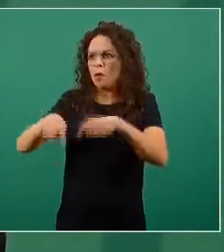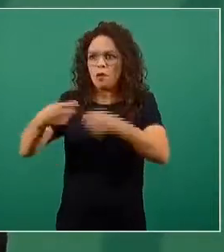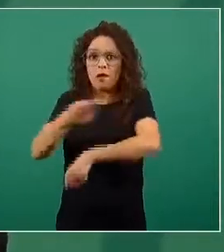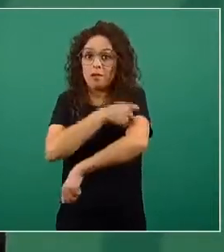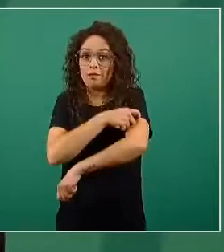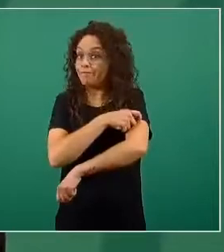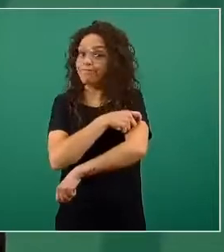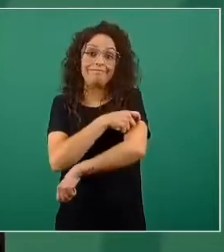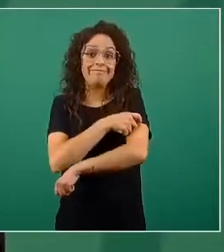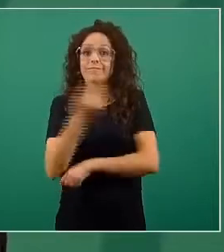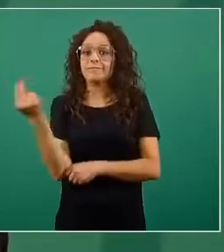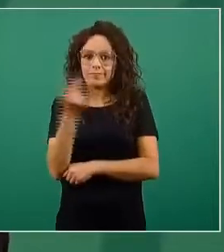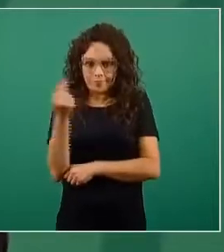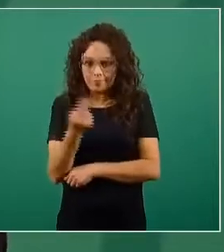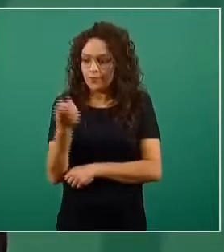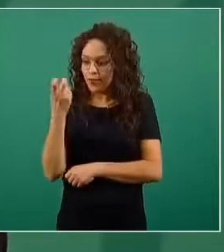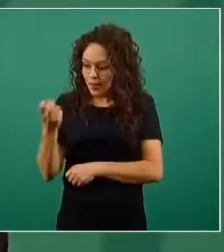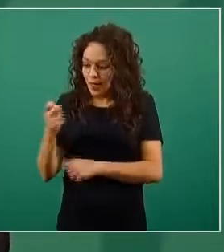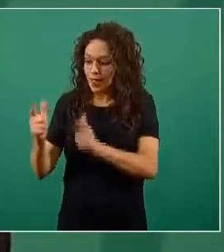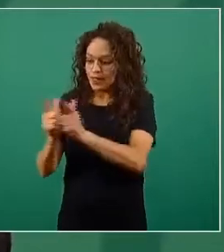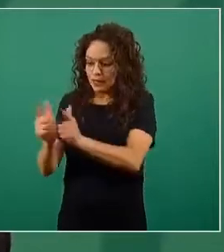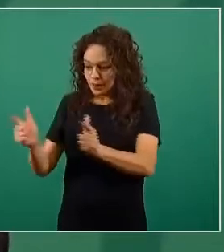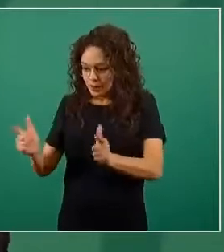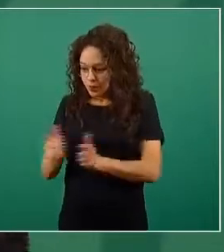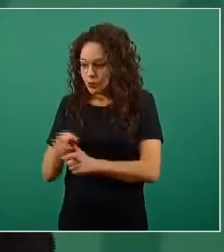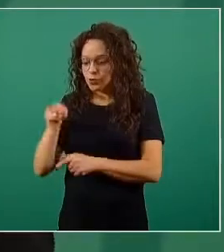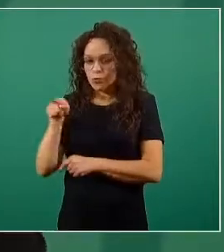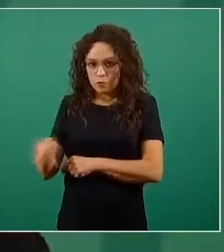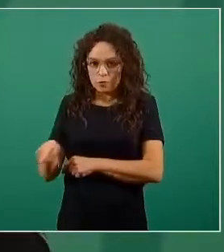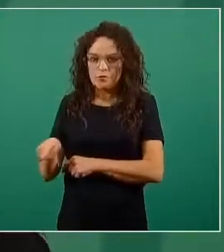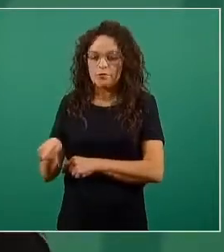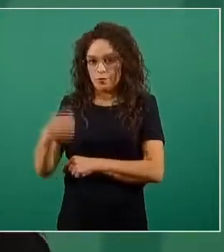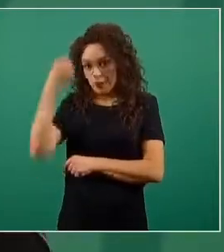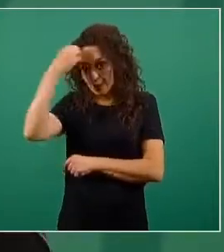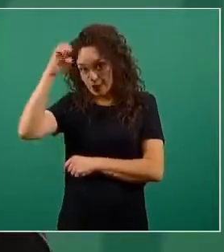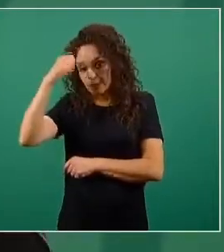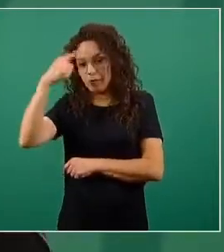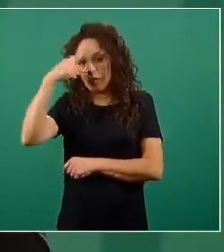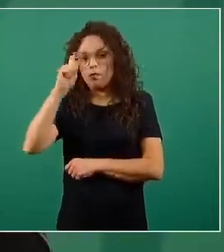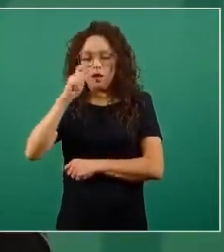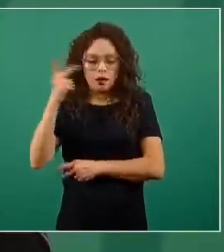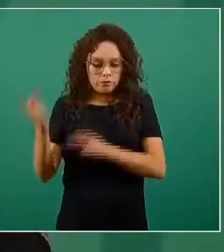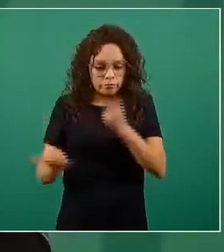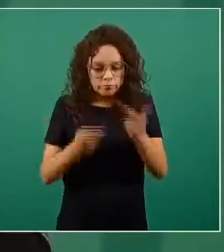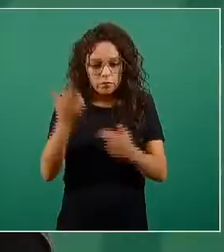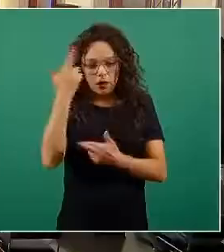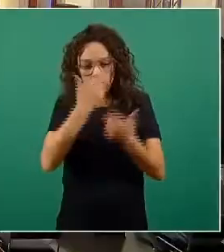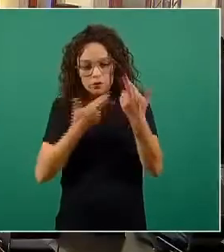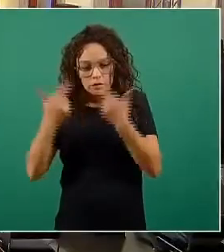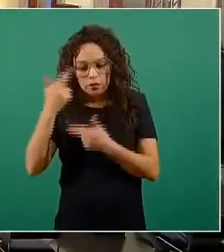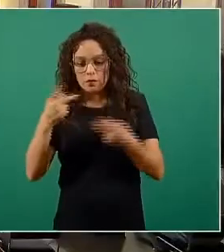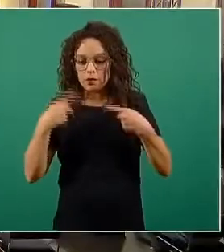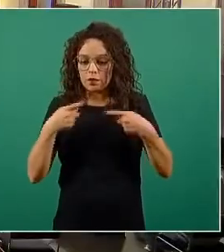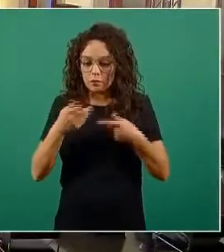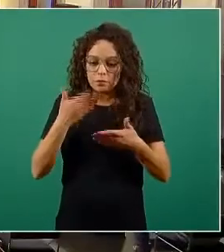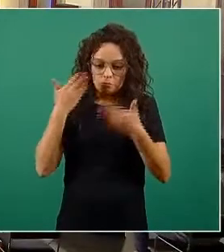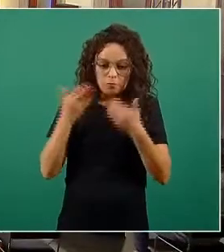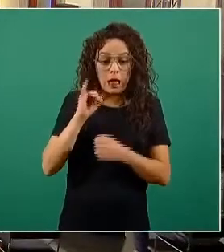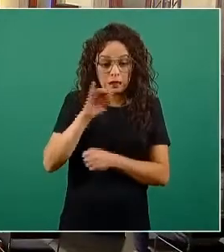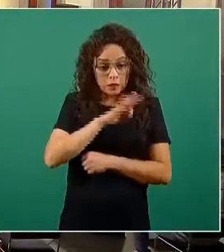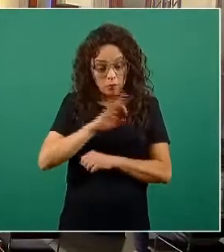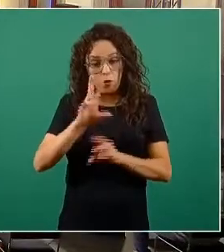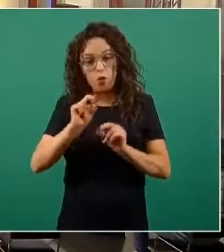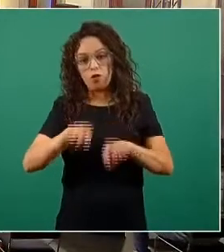este grupo integral de atención que realiza el triage para poder hacer la valoración de la población. Ok, muchas gracias. Tengo